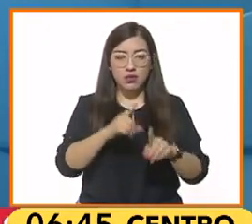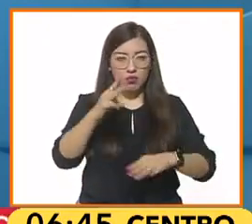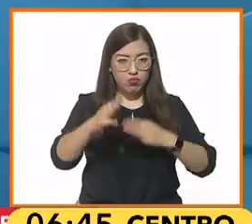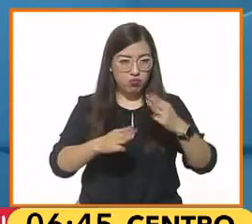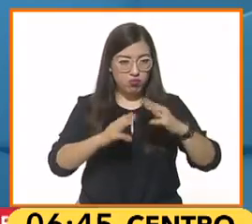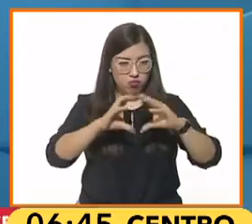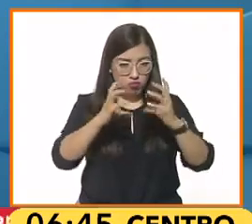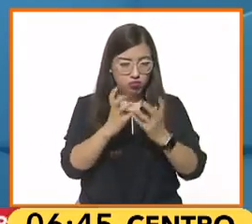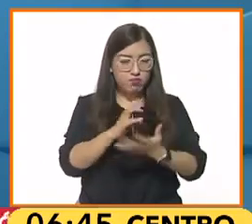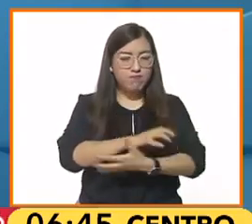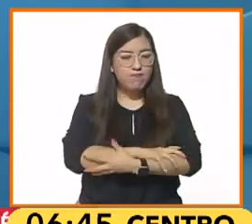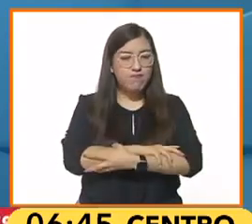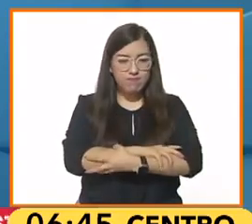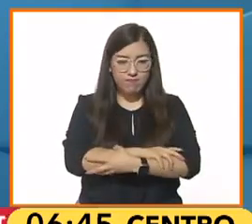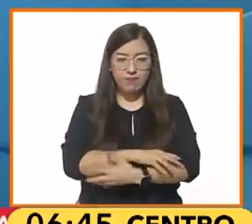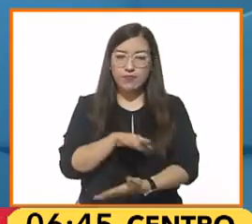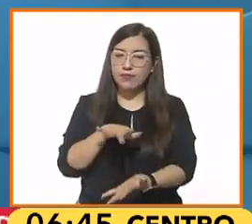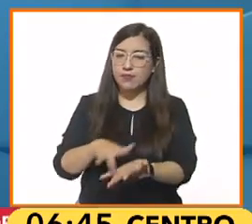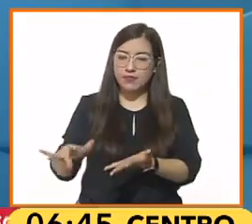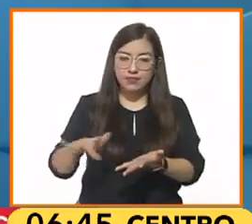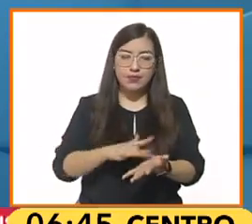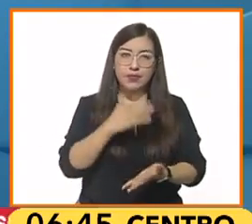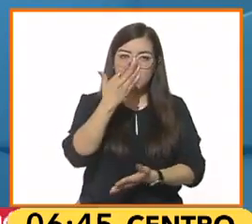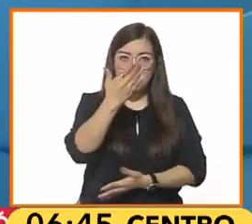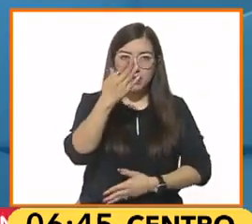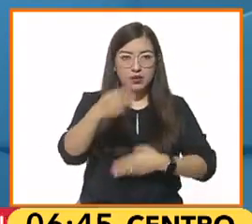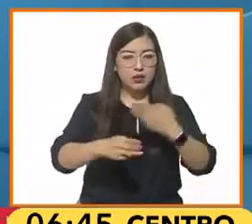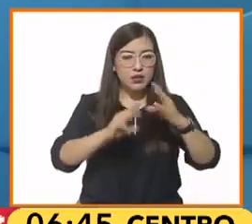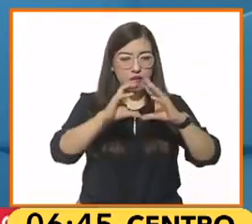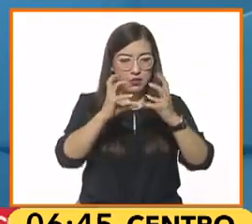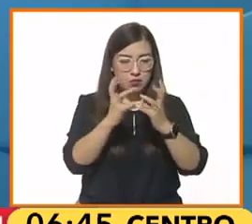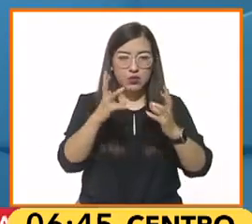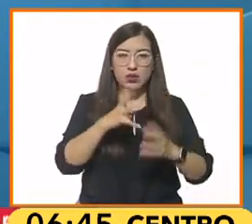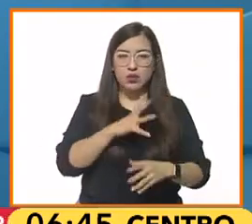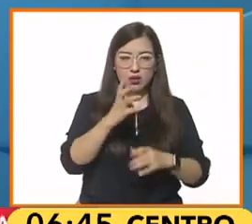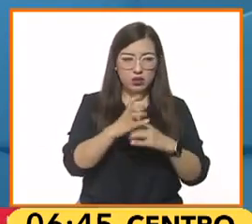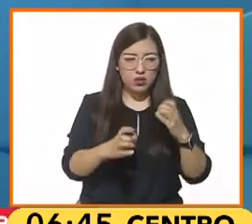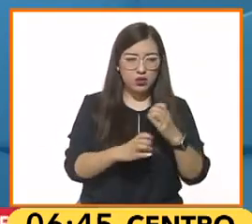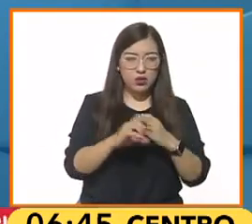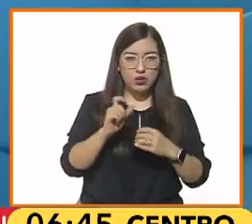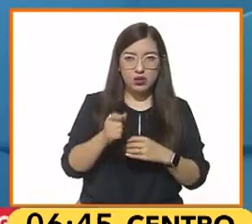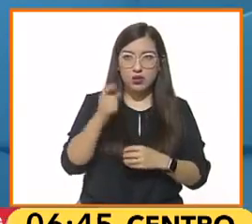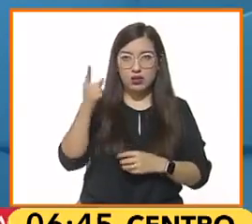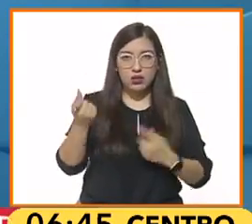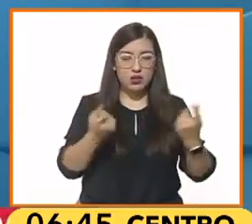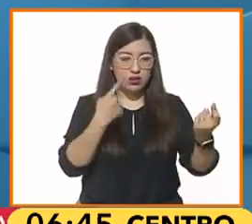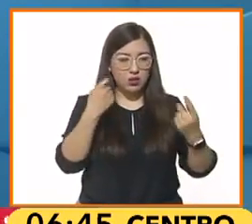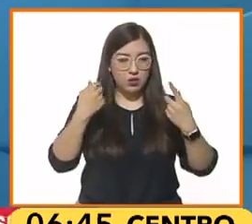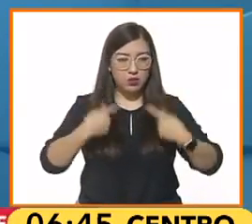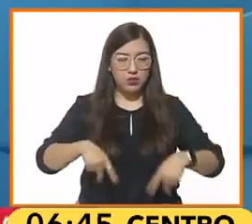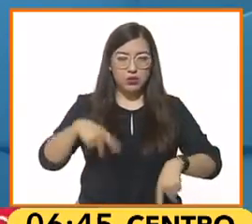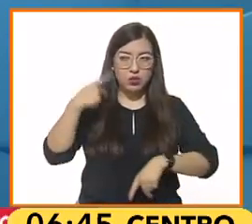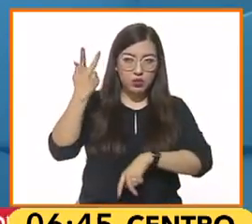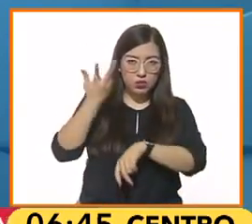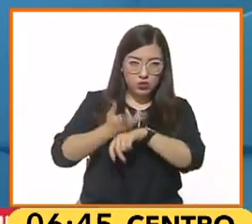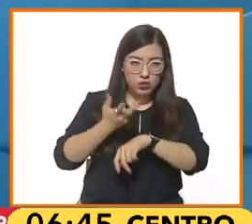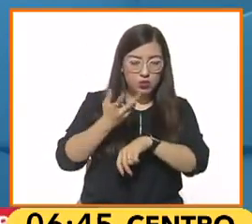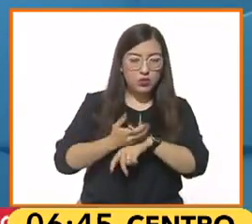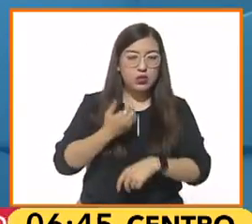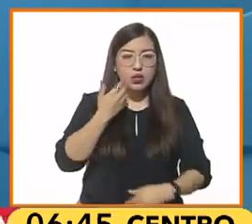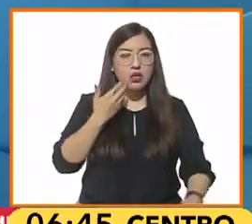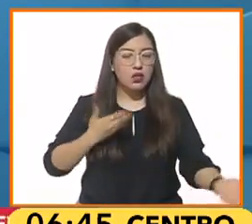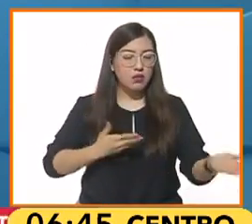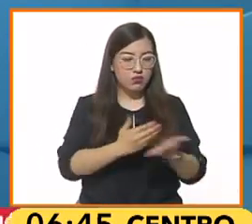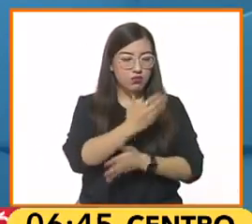podemos nosotros estar pidiendo al mundo frente a amenazas claras y llanas de algunos congresistas estadounidenses por invadir territorio